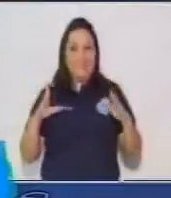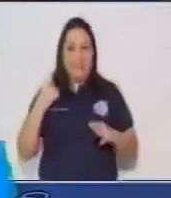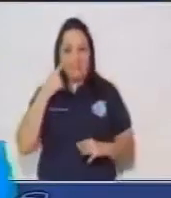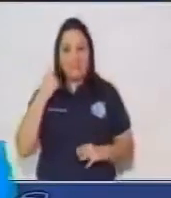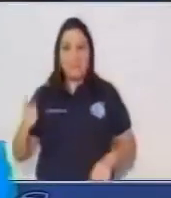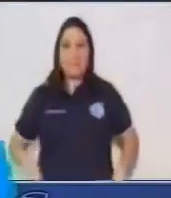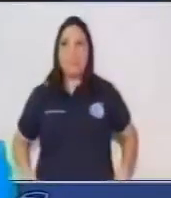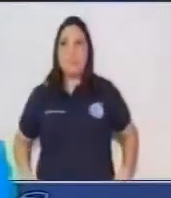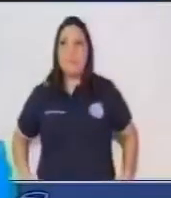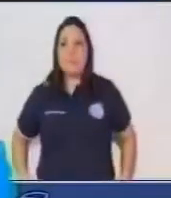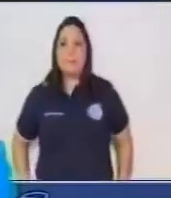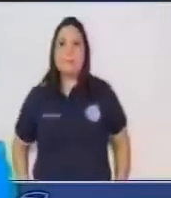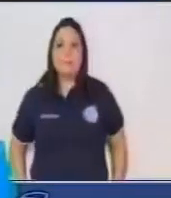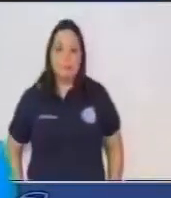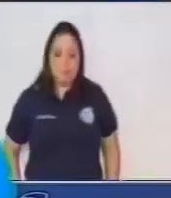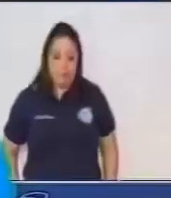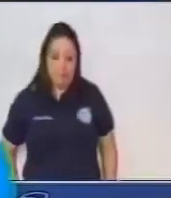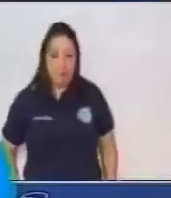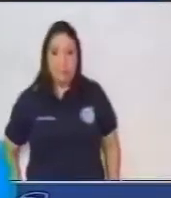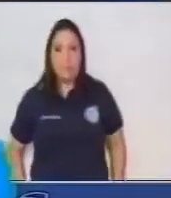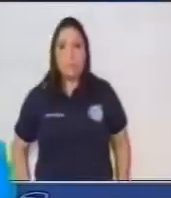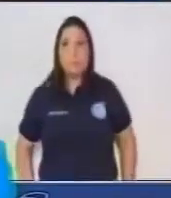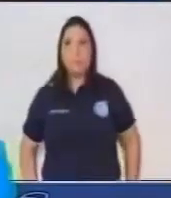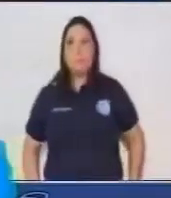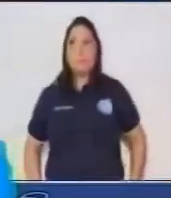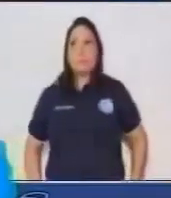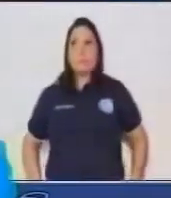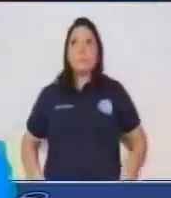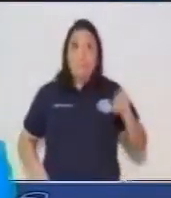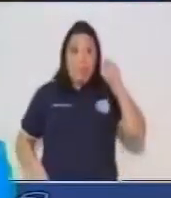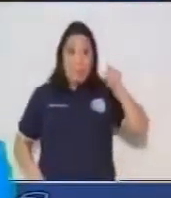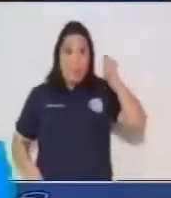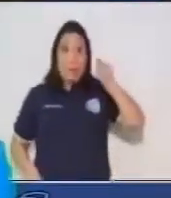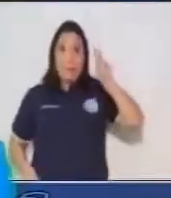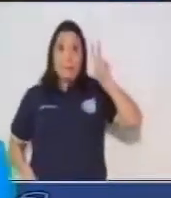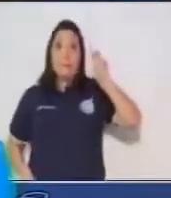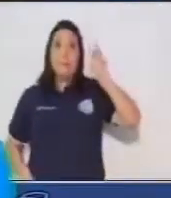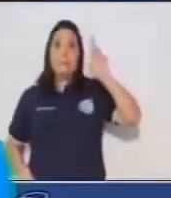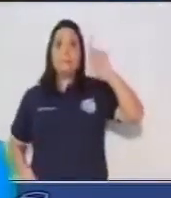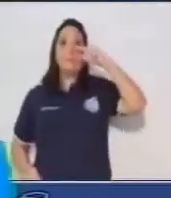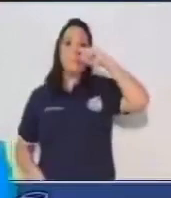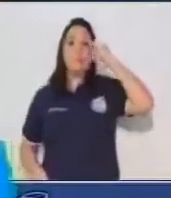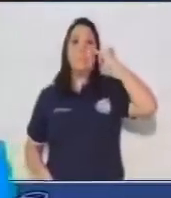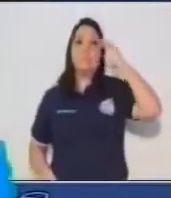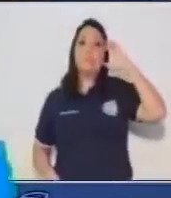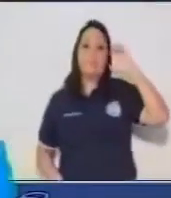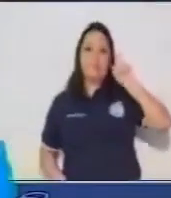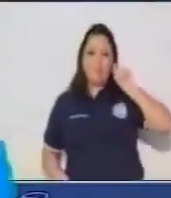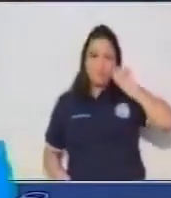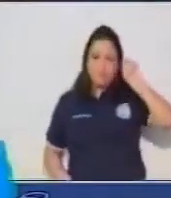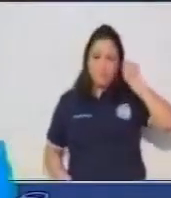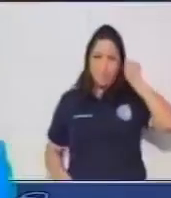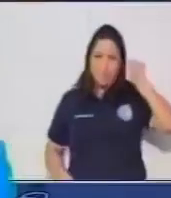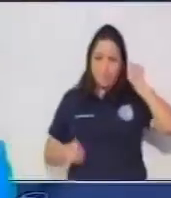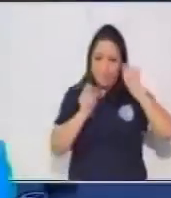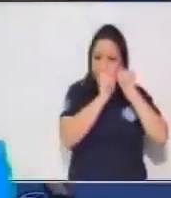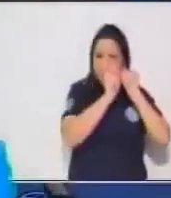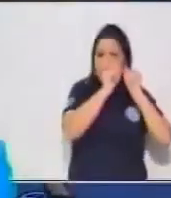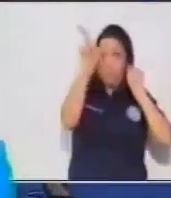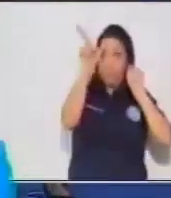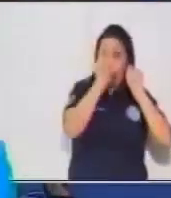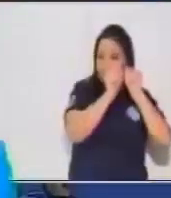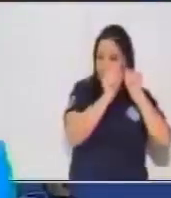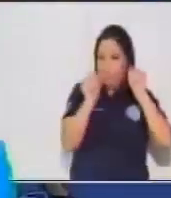B y el vértice O que tengo acá. En este vértice es el punto en el que se van a intersectar las